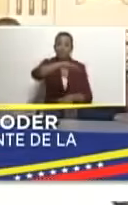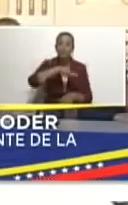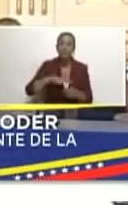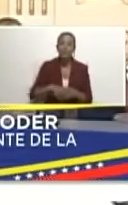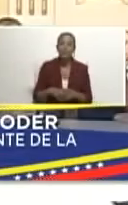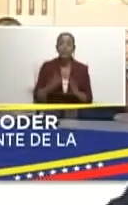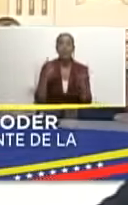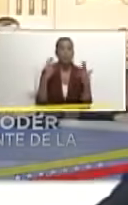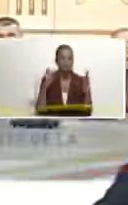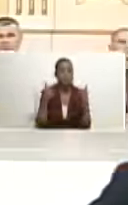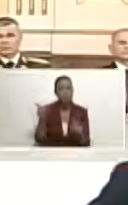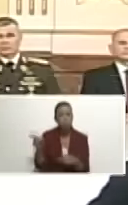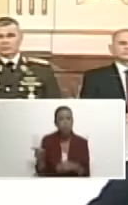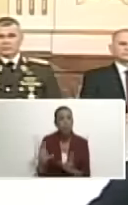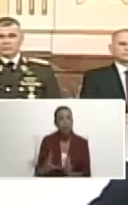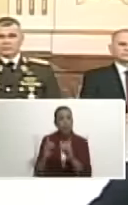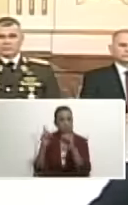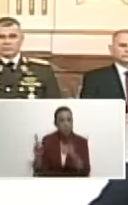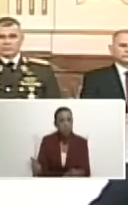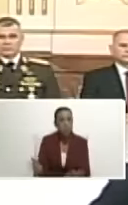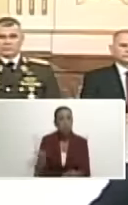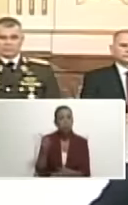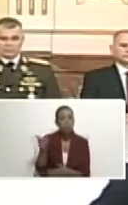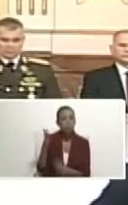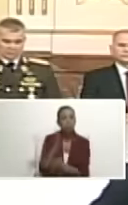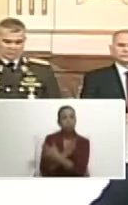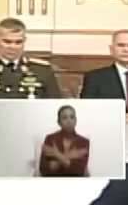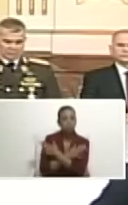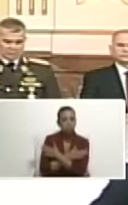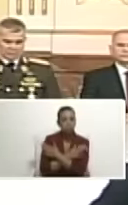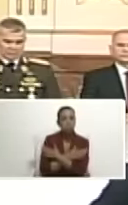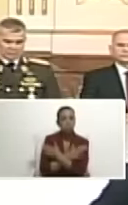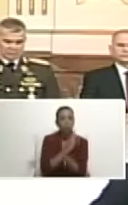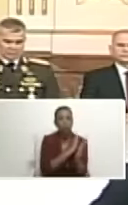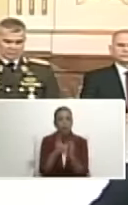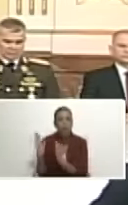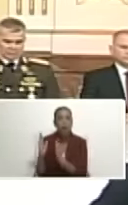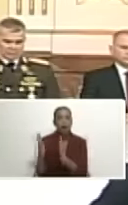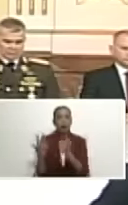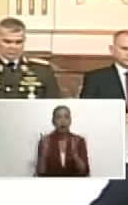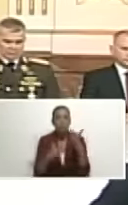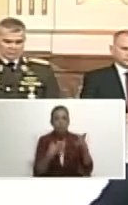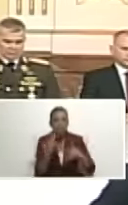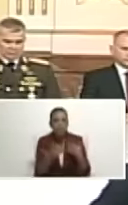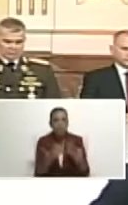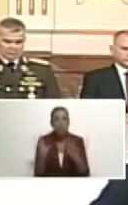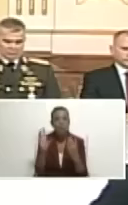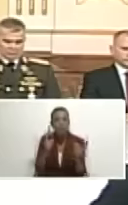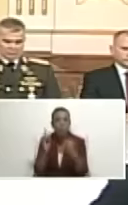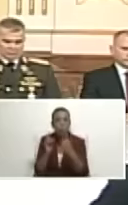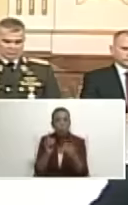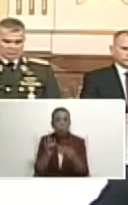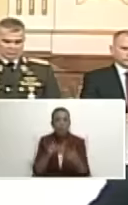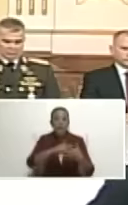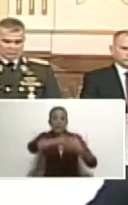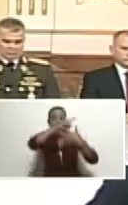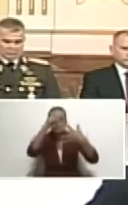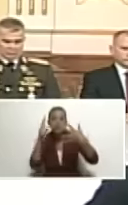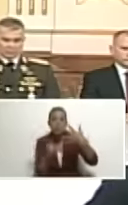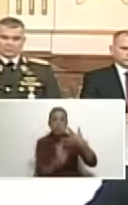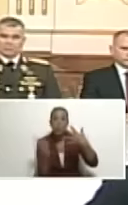lo aplaudo que ustedes hayan tomado esa decisión en su agenda legislativa. 5